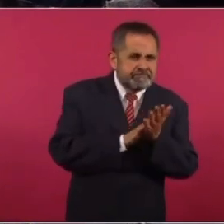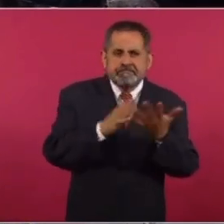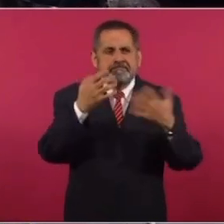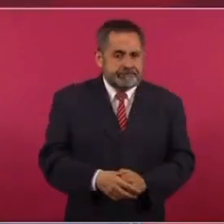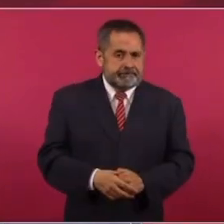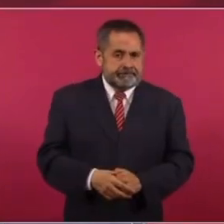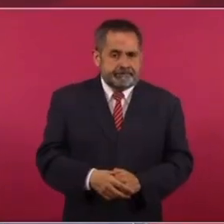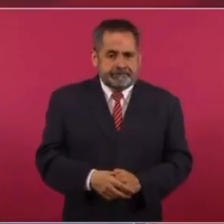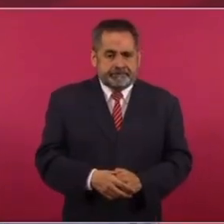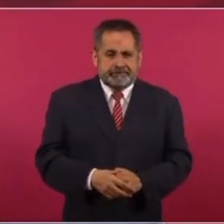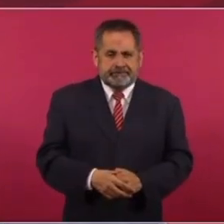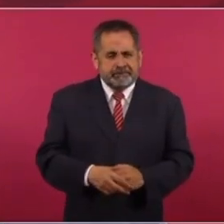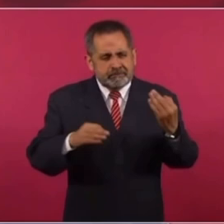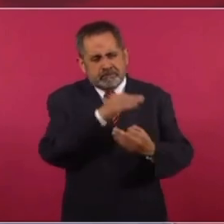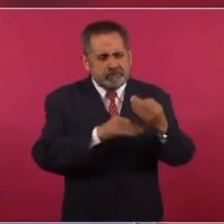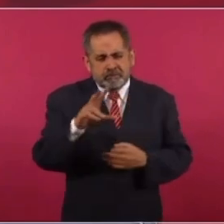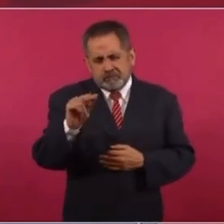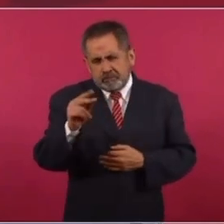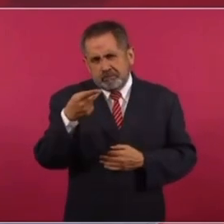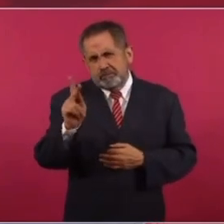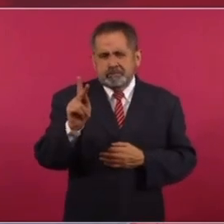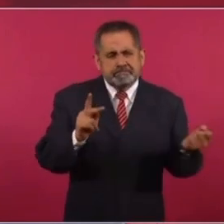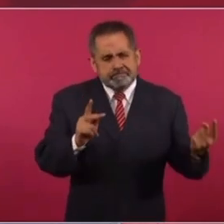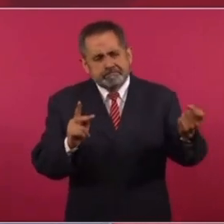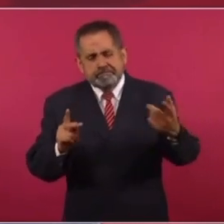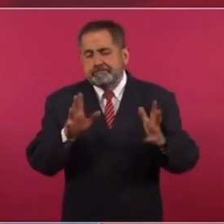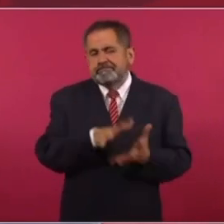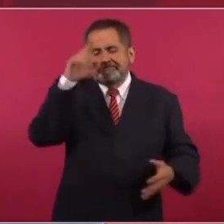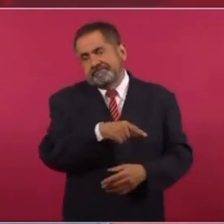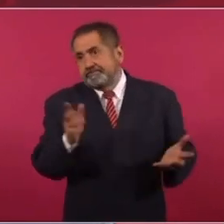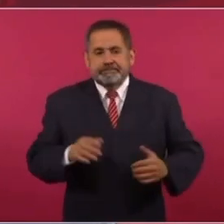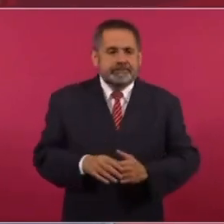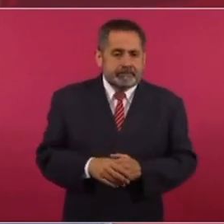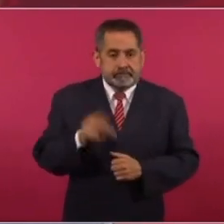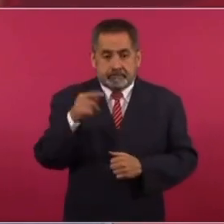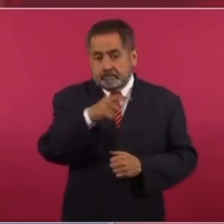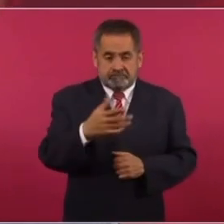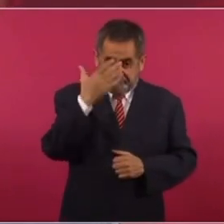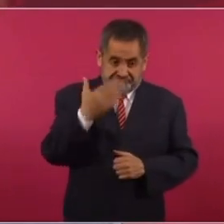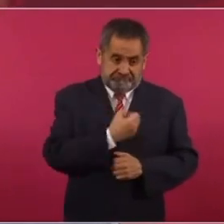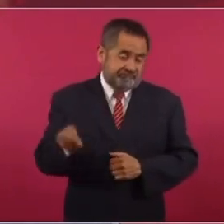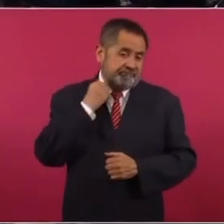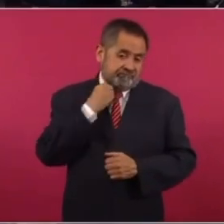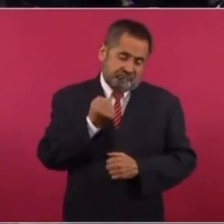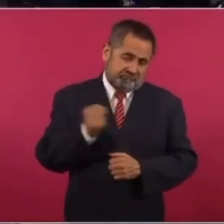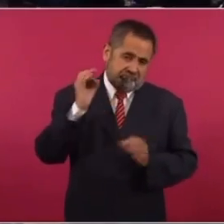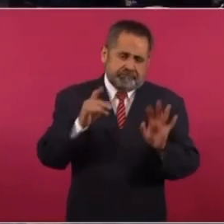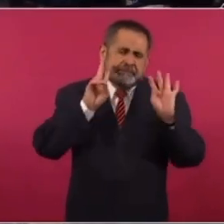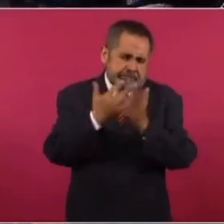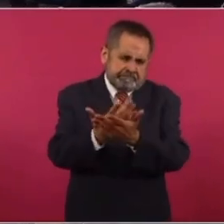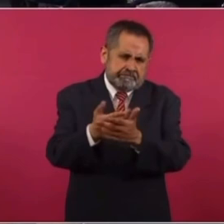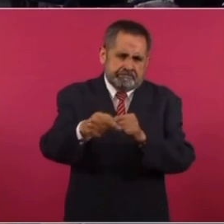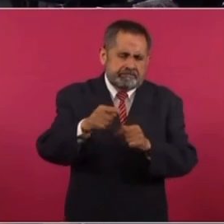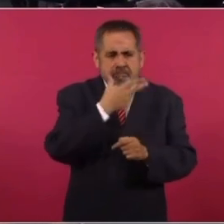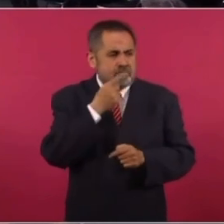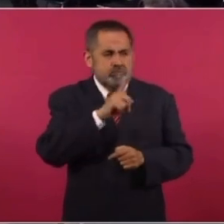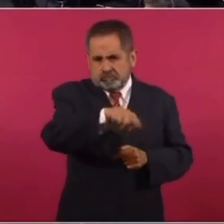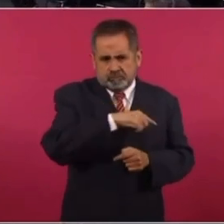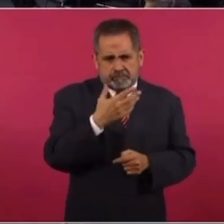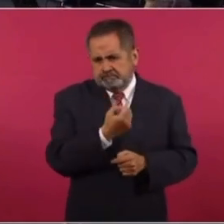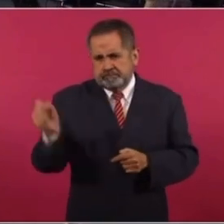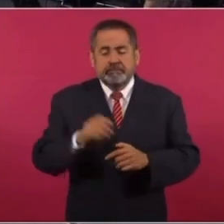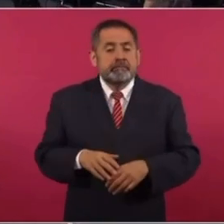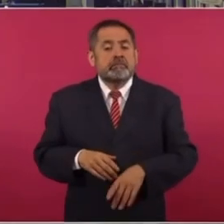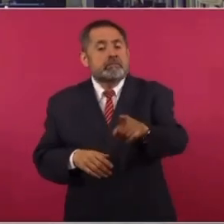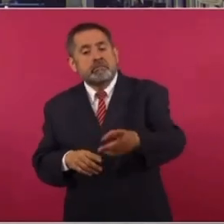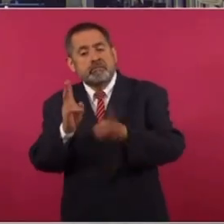empresas extranjeras. No todos, desde luego, pero hay esa tendencia. Pero de que somos abogados, sin duda. Vamos a esperar. Mujeres y hombres. ¿Ha